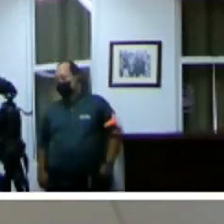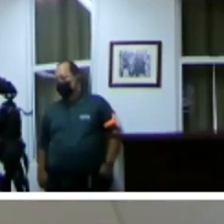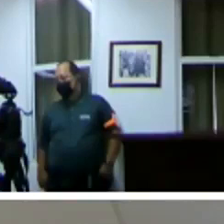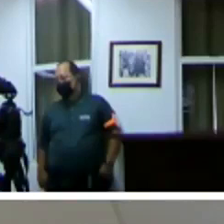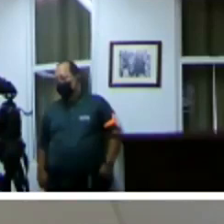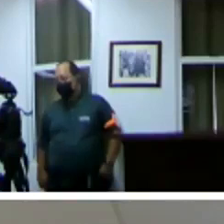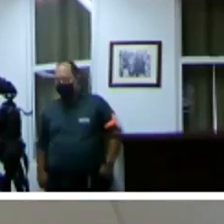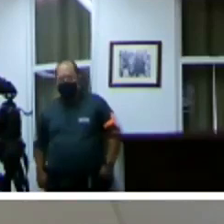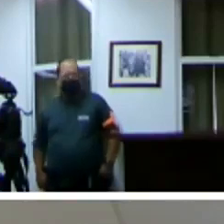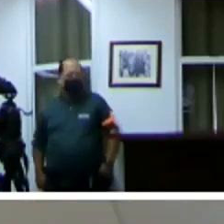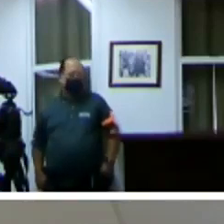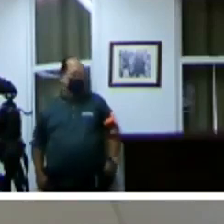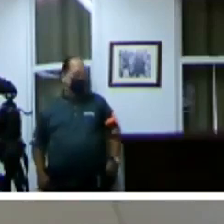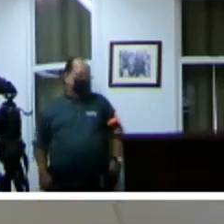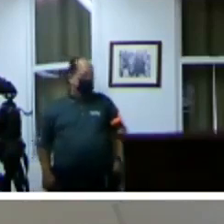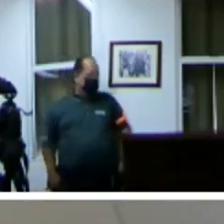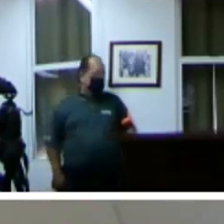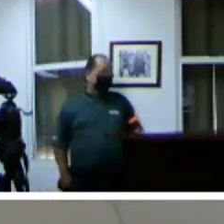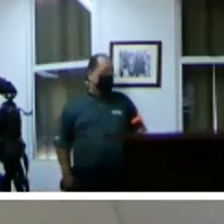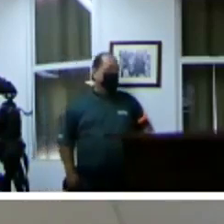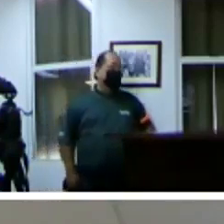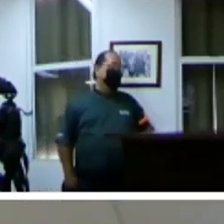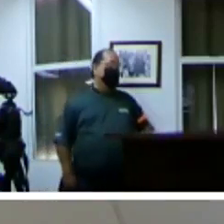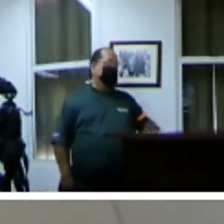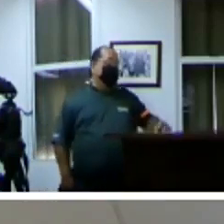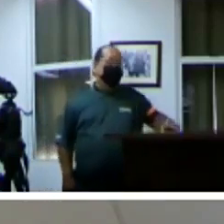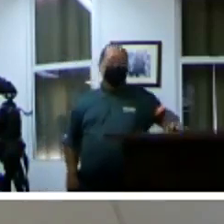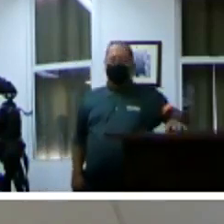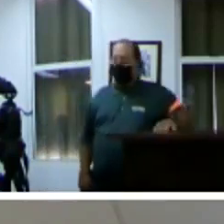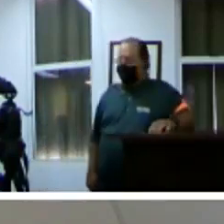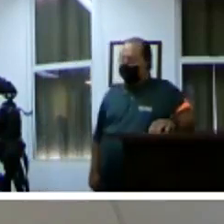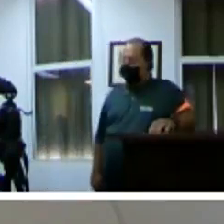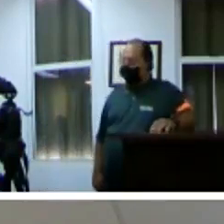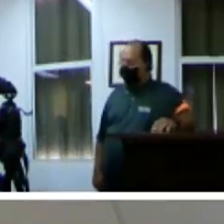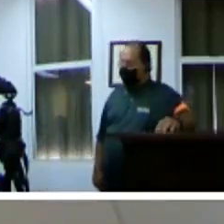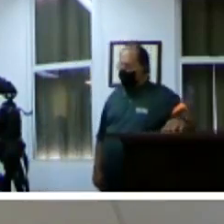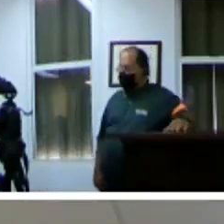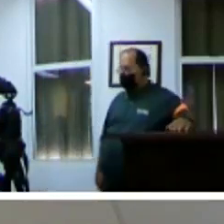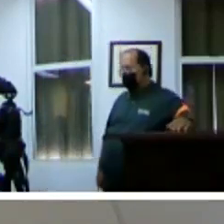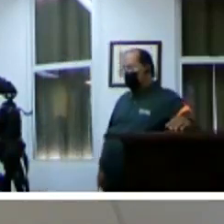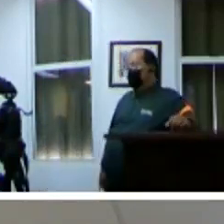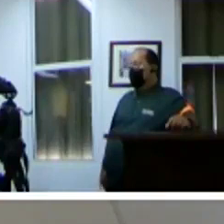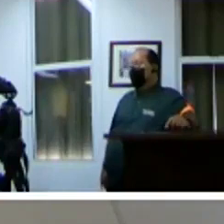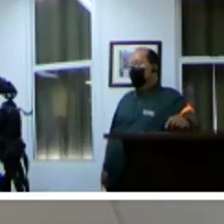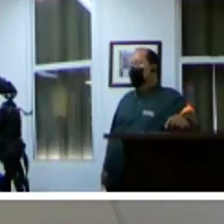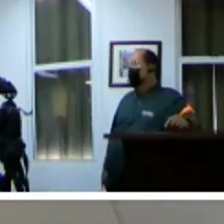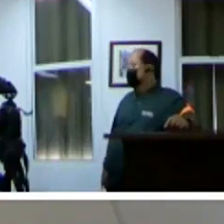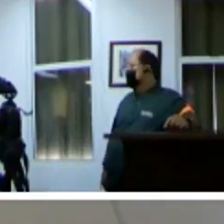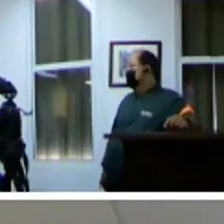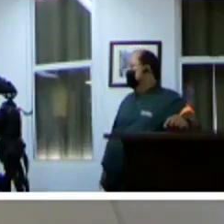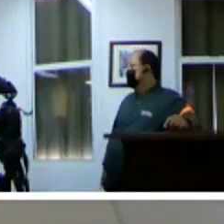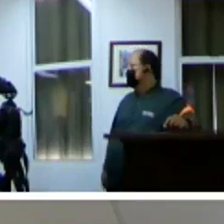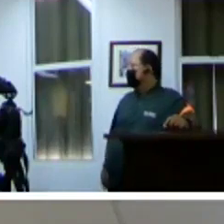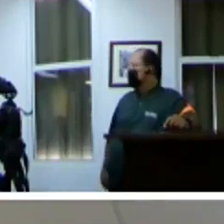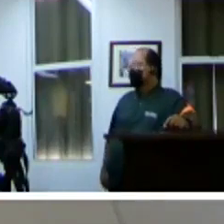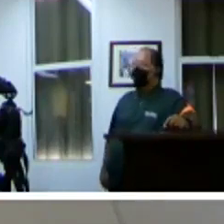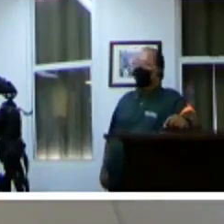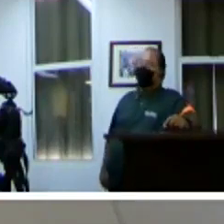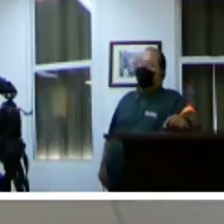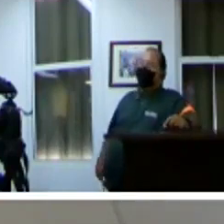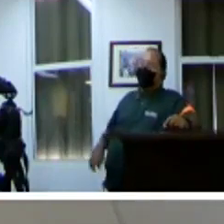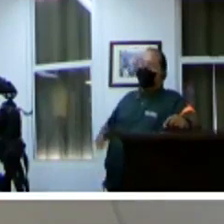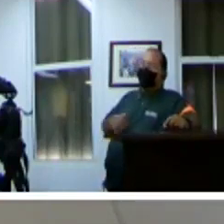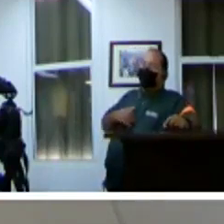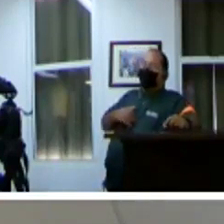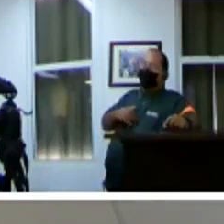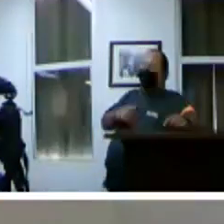2019-2020, 85 millones. Esos números no cuadran con los números que ustedes nos sometieron anteriormente. Yo voy